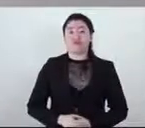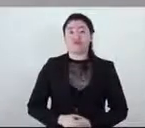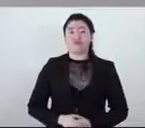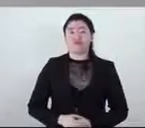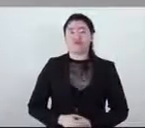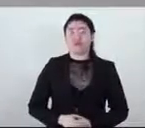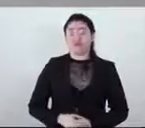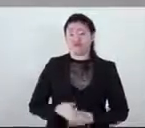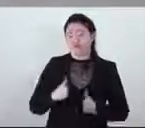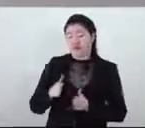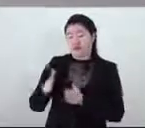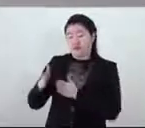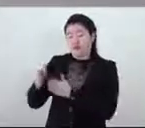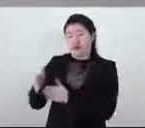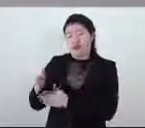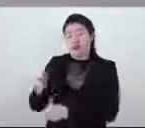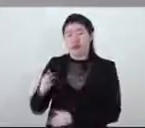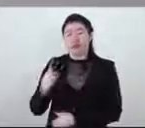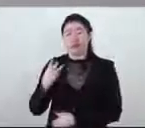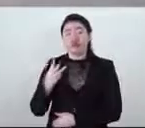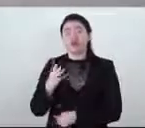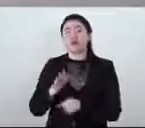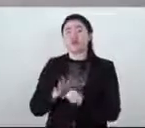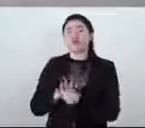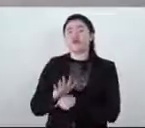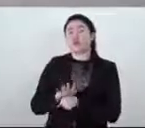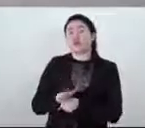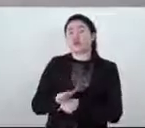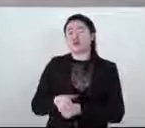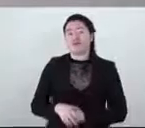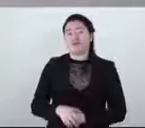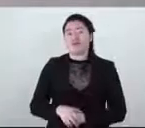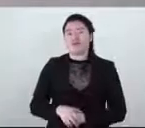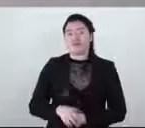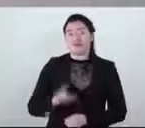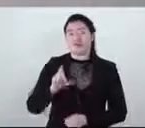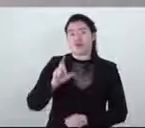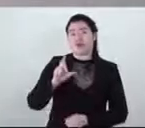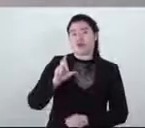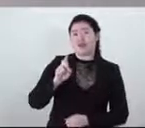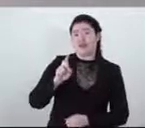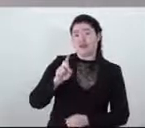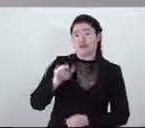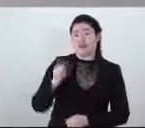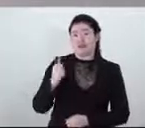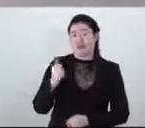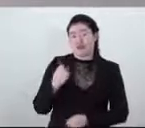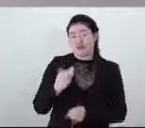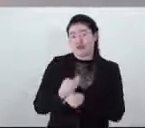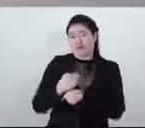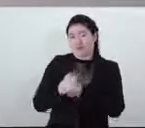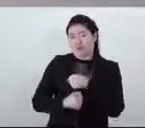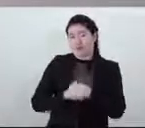de la fase 3 se entregará el día 30 de agosto de este año.